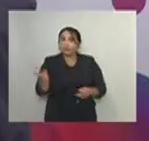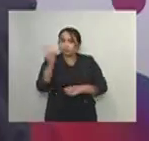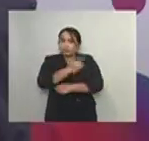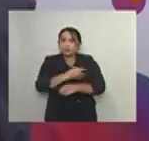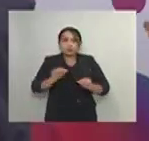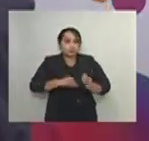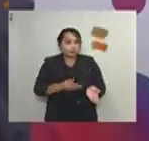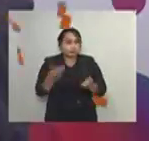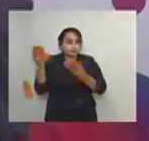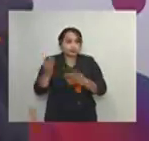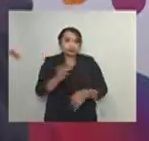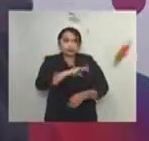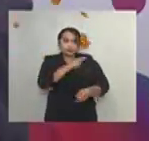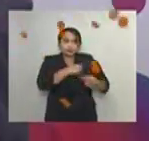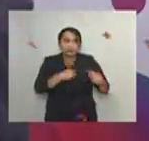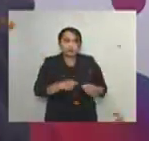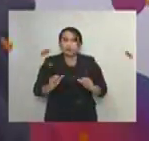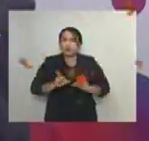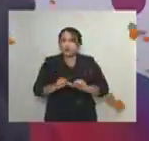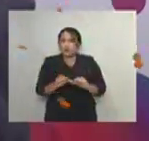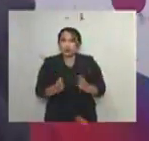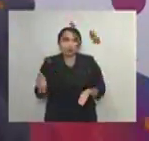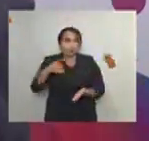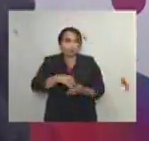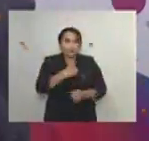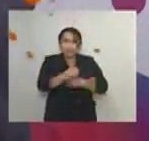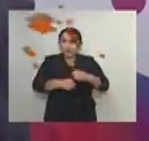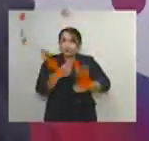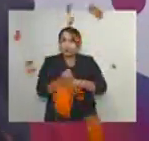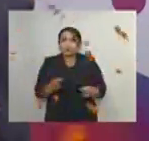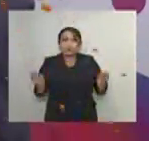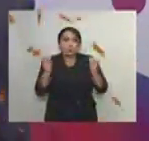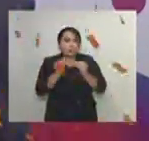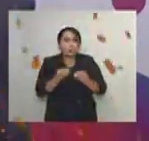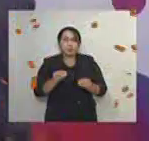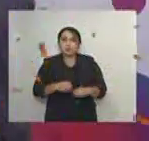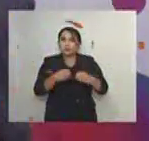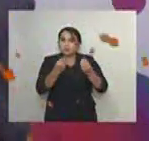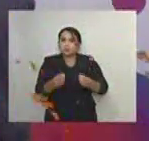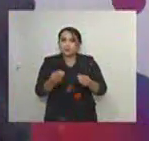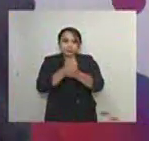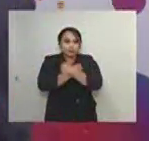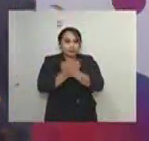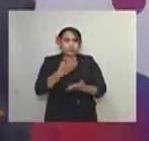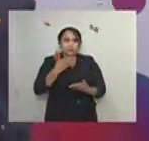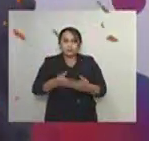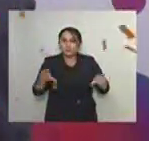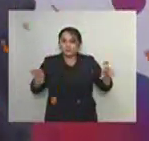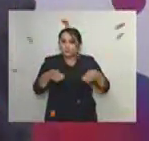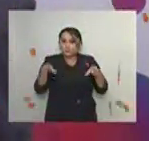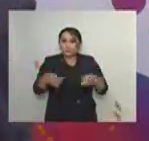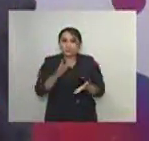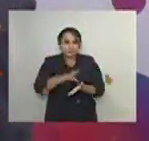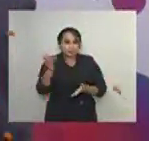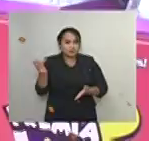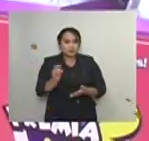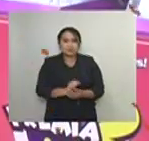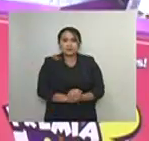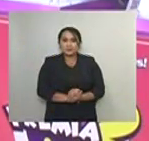por decir presente un año más, como siempre lo han hecho, con esta noble causa. Muchas gracias.